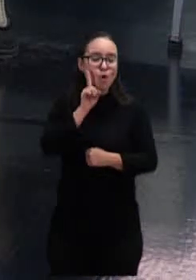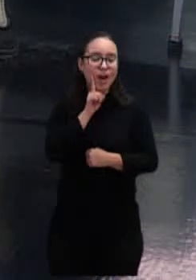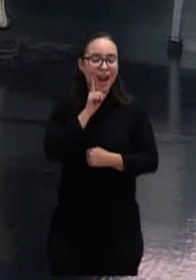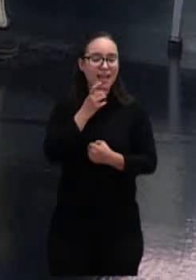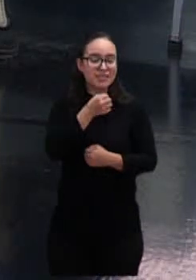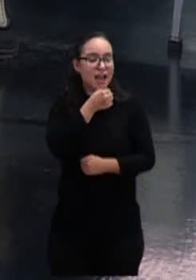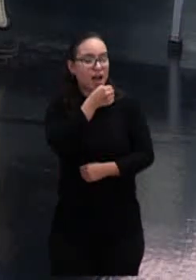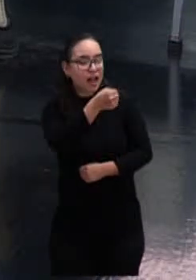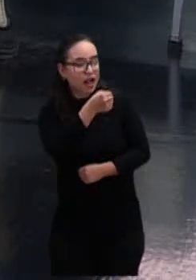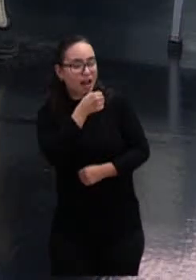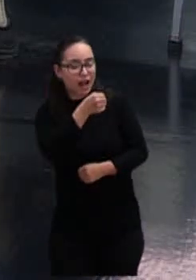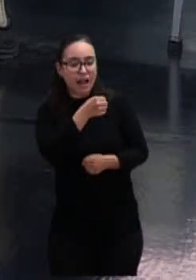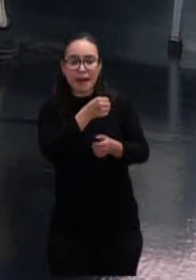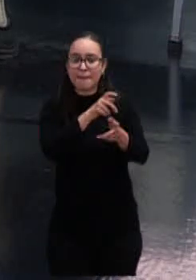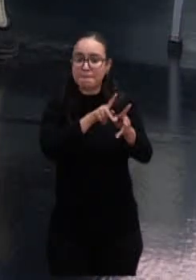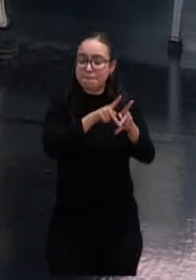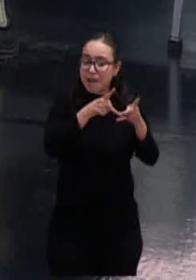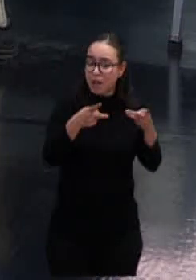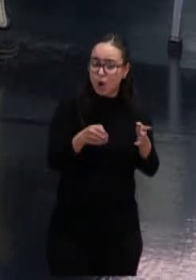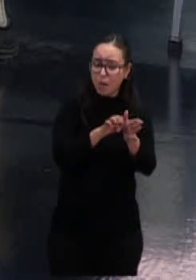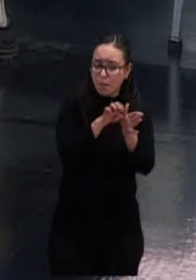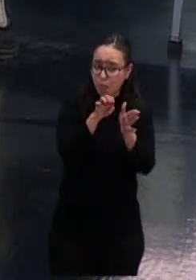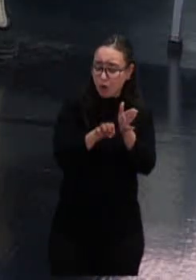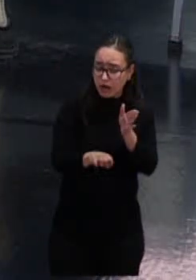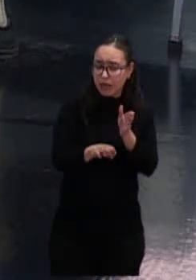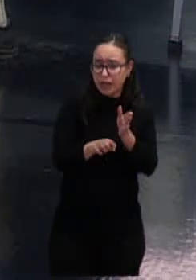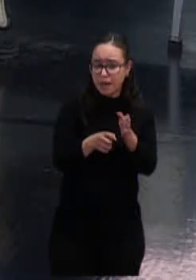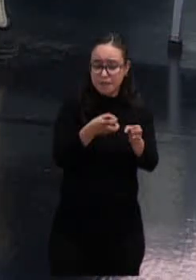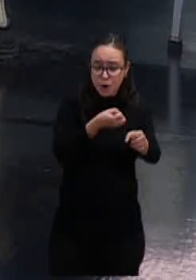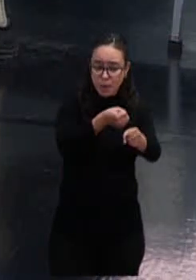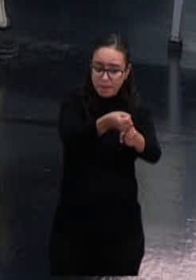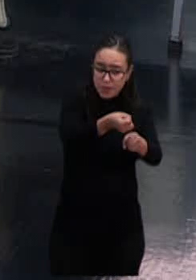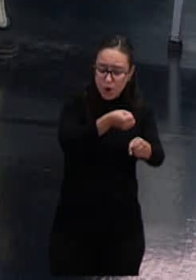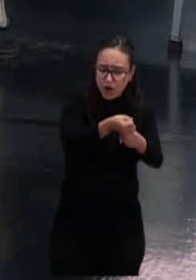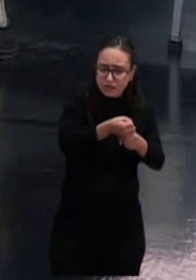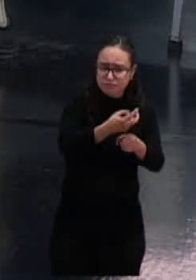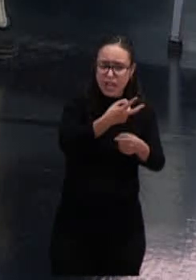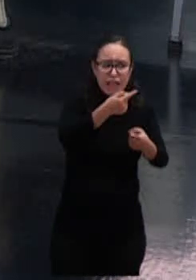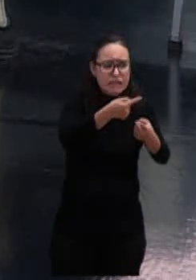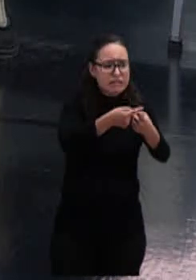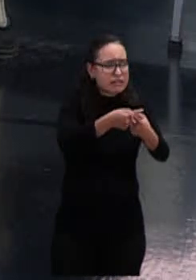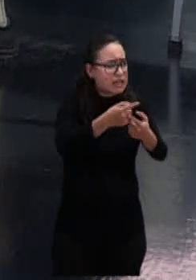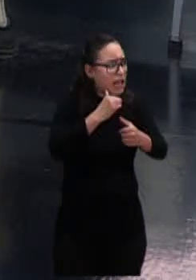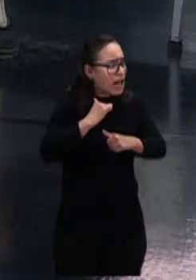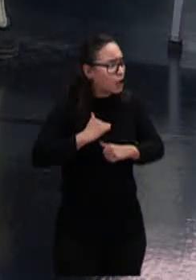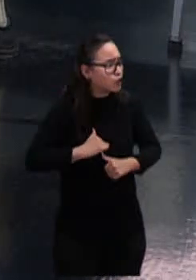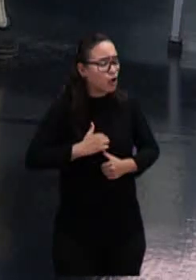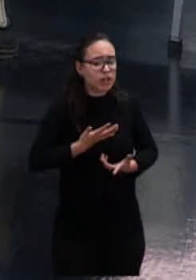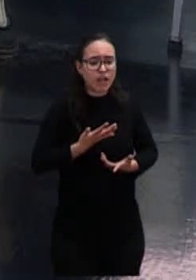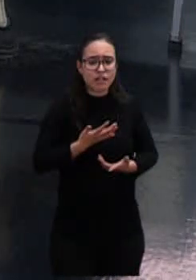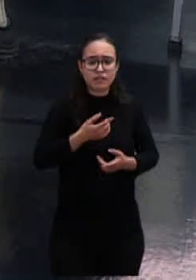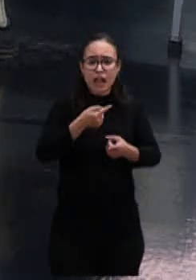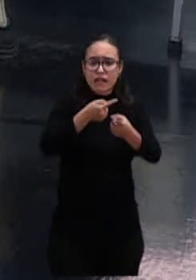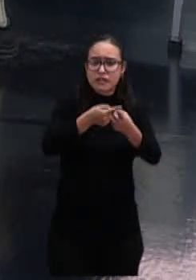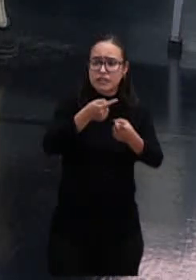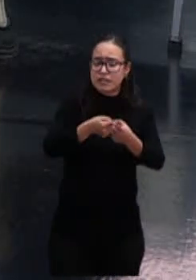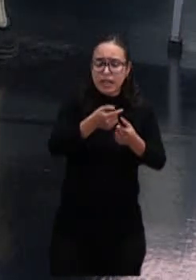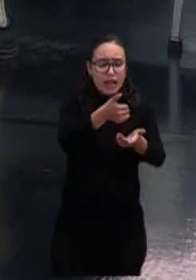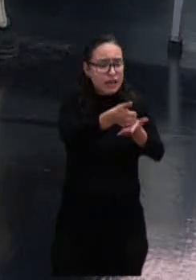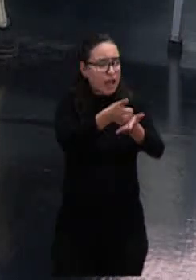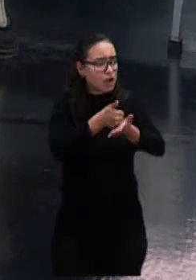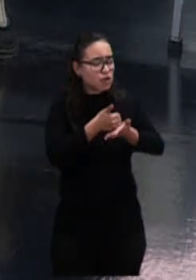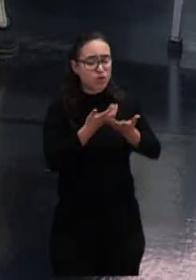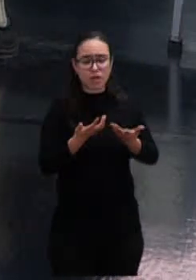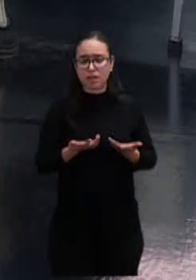si tú eres víctima de una violencia quién es la autoridad para competente para ello cuando